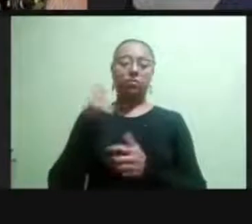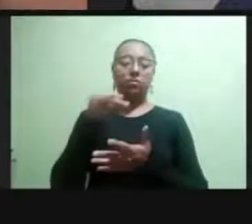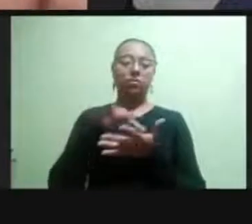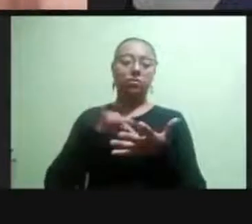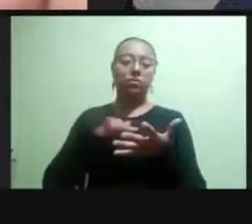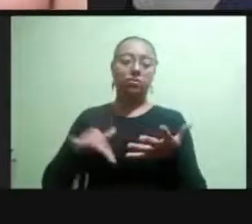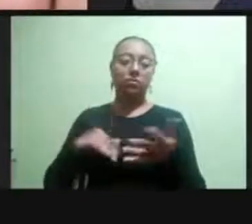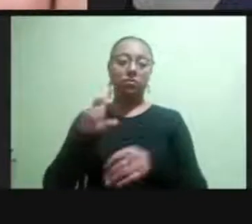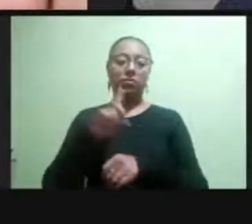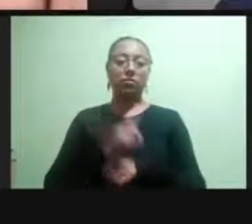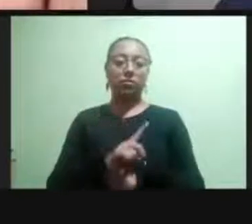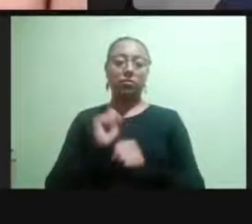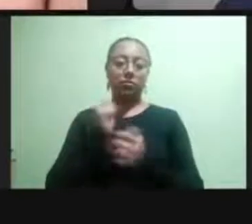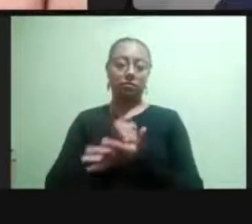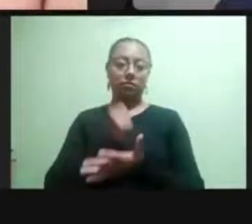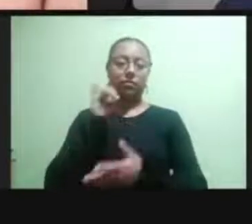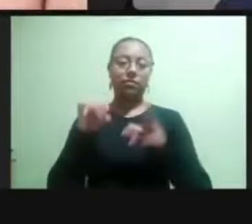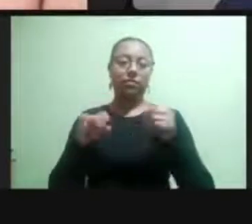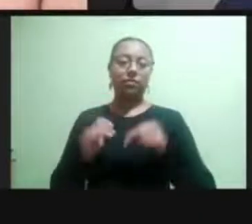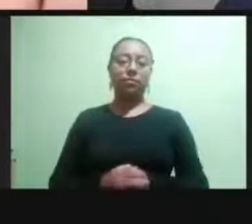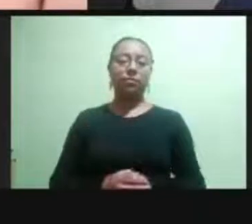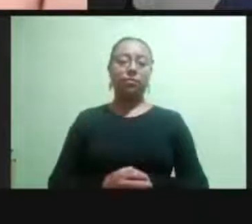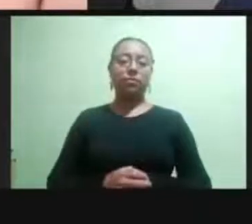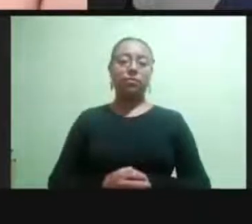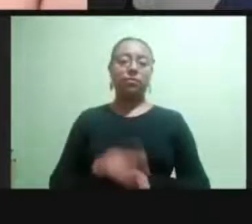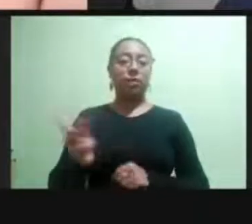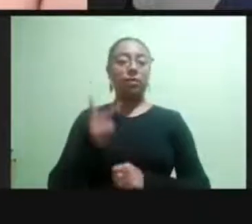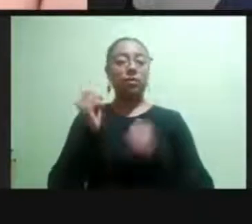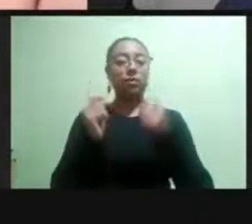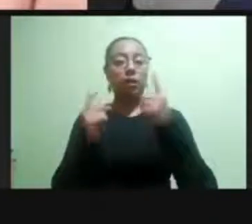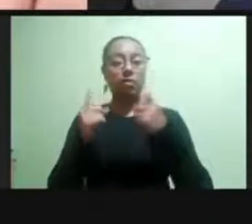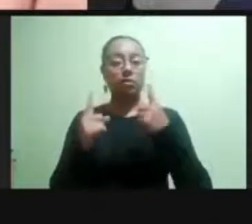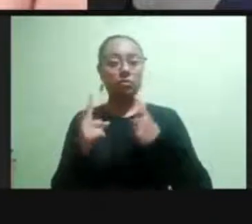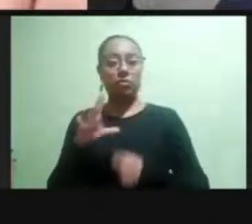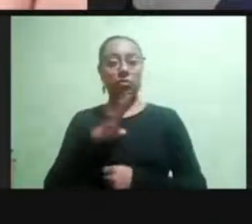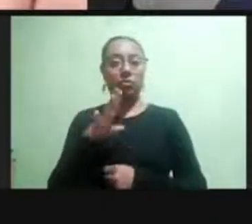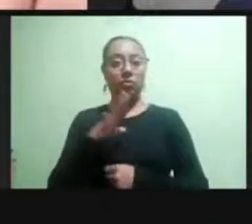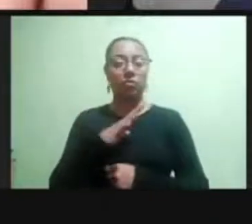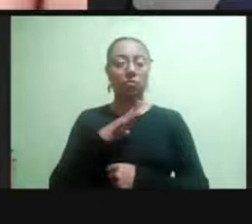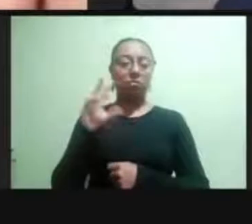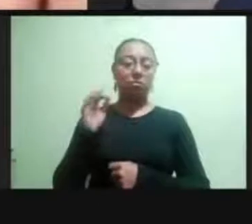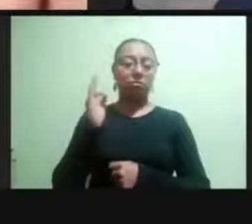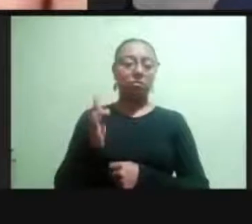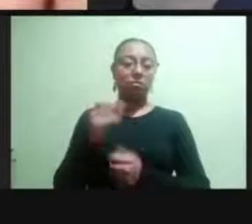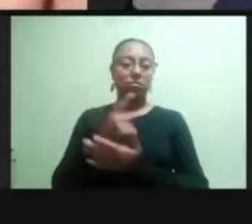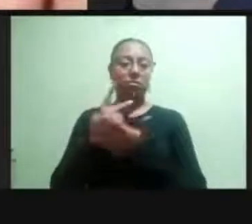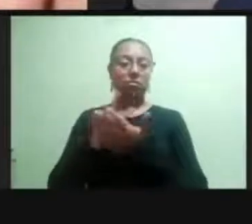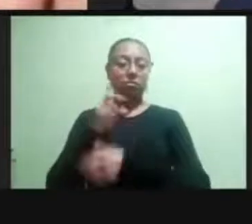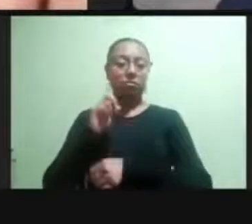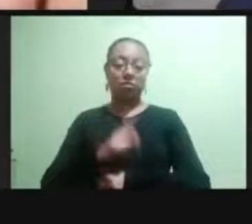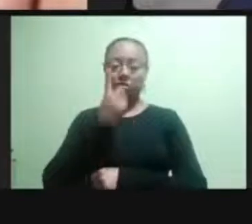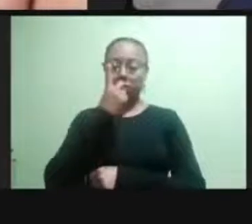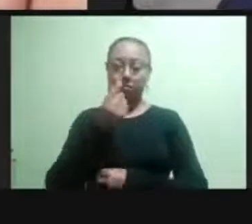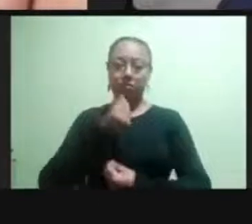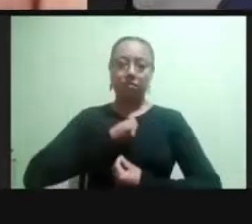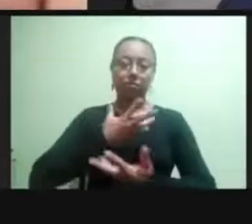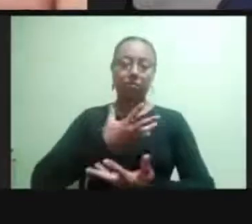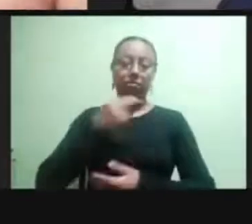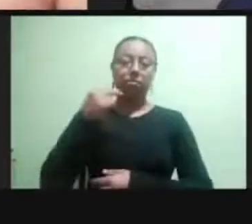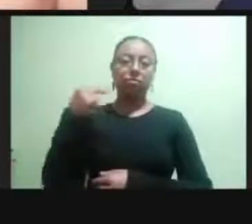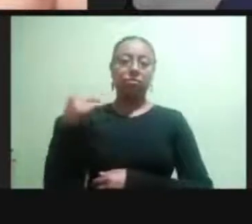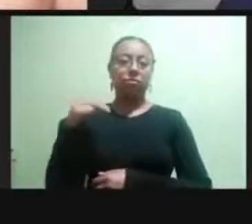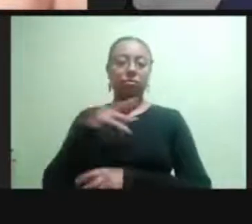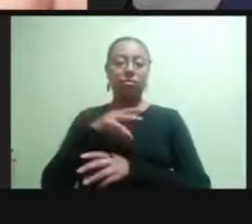le fueron tornados a la comisión 18 instrumentos legislativos 9 para emitir dictámenes uno de opinión ocho para trabajar en comisiones unidas